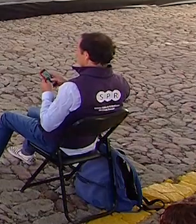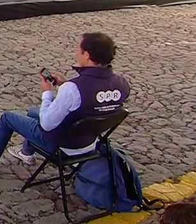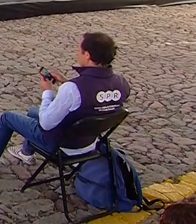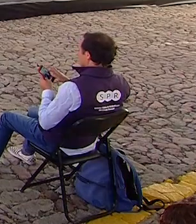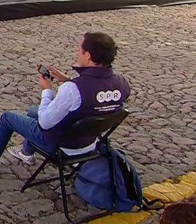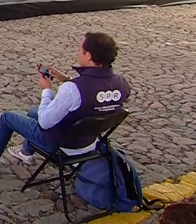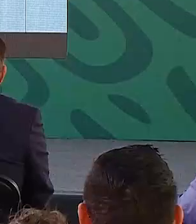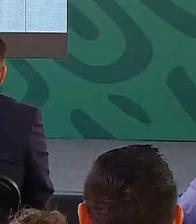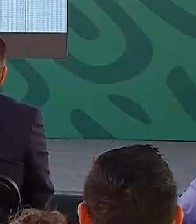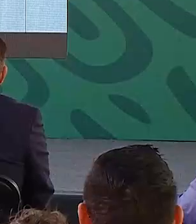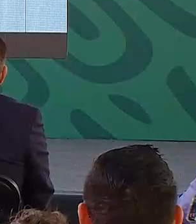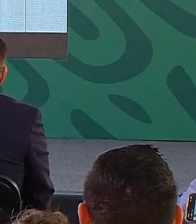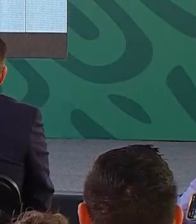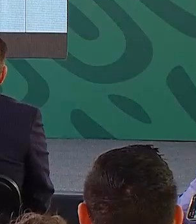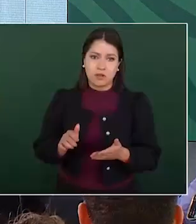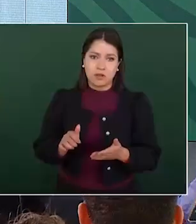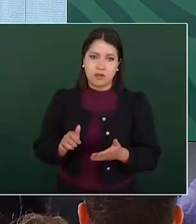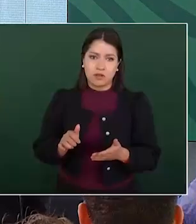Y aquí llegan